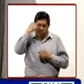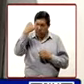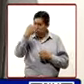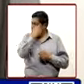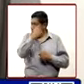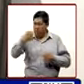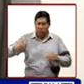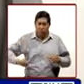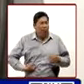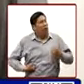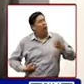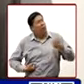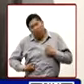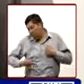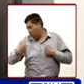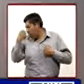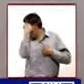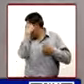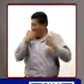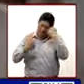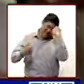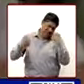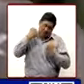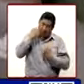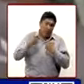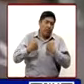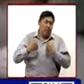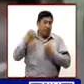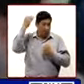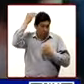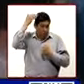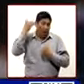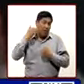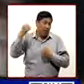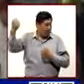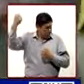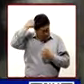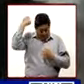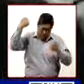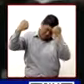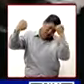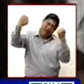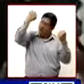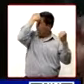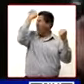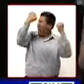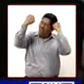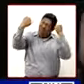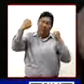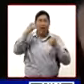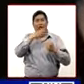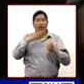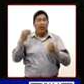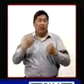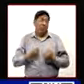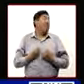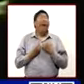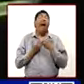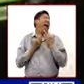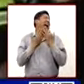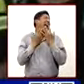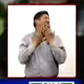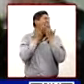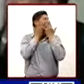internas, externas, lesiones a nivel del cráneo y lesiones por quemaduras